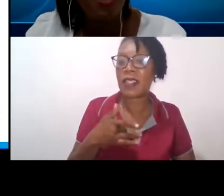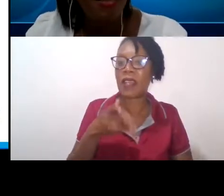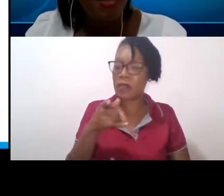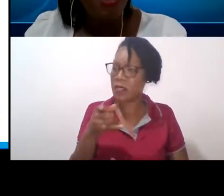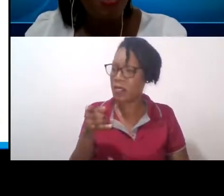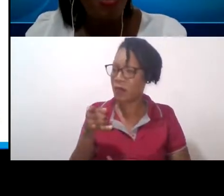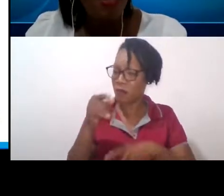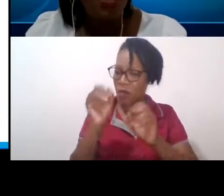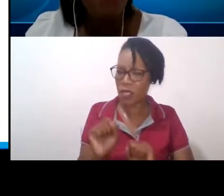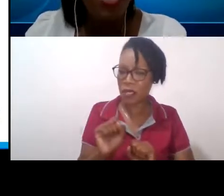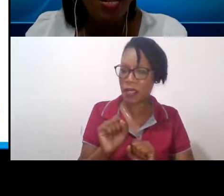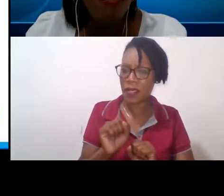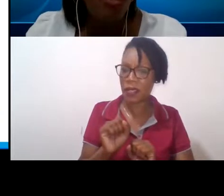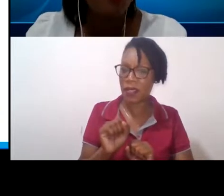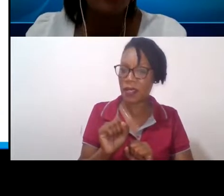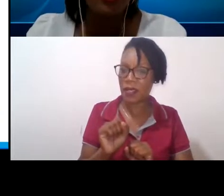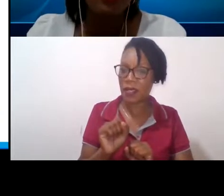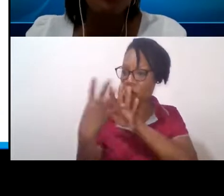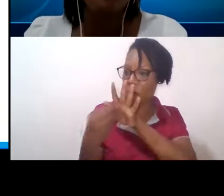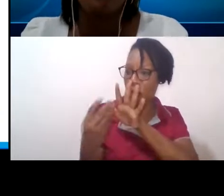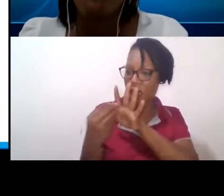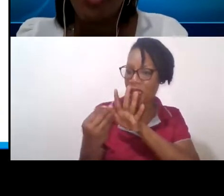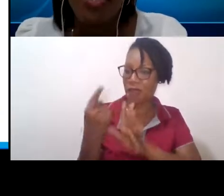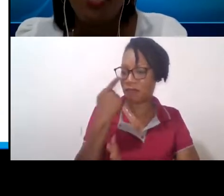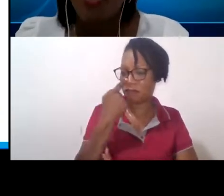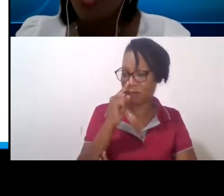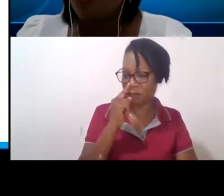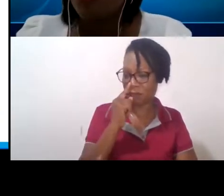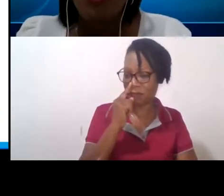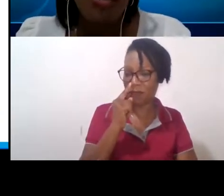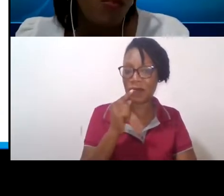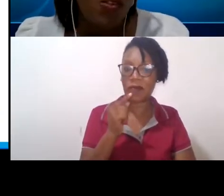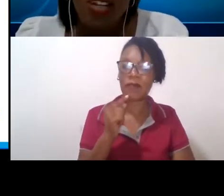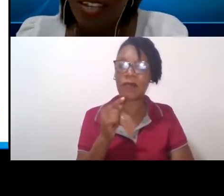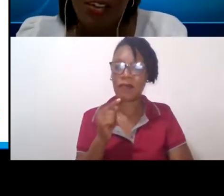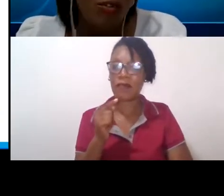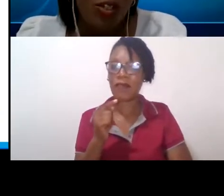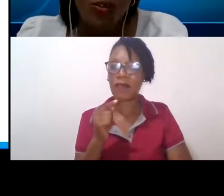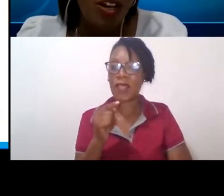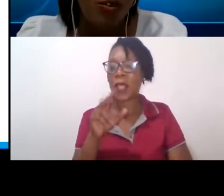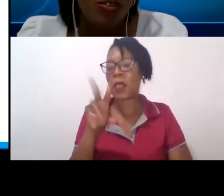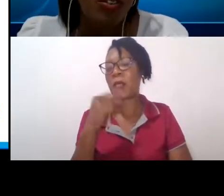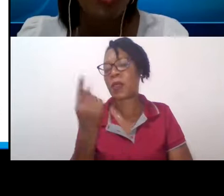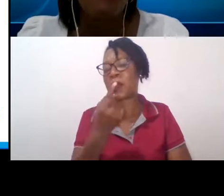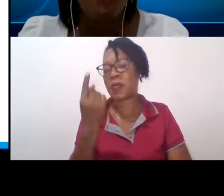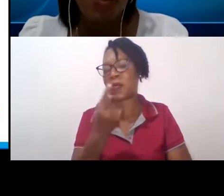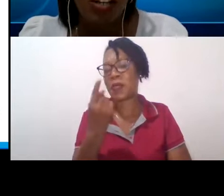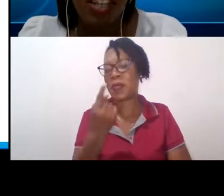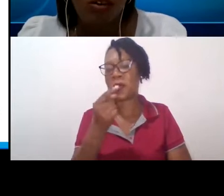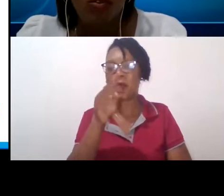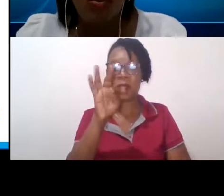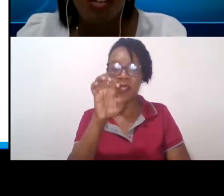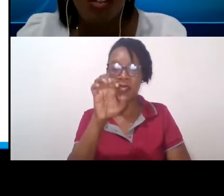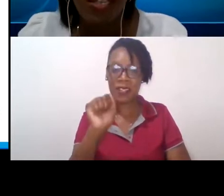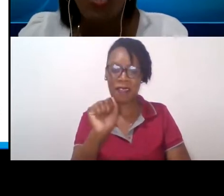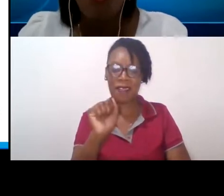puede imitar aburrido? Y esto, como les digo, no solo tenemos que utilizarlo con los chicos con la condición de TEA, podemos